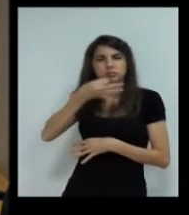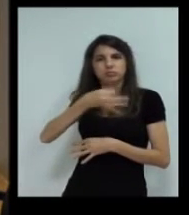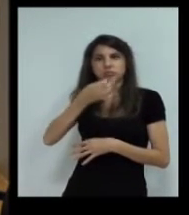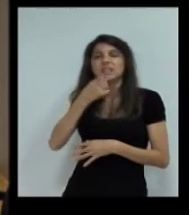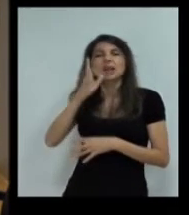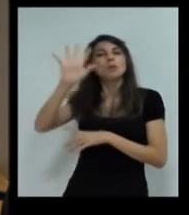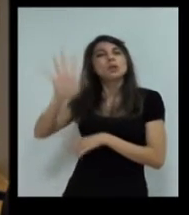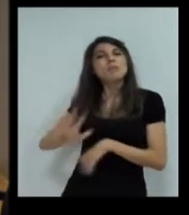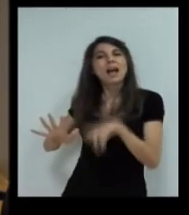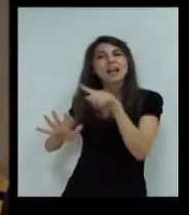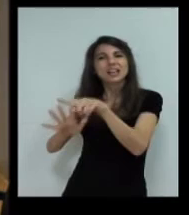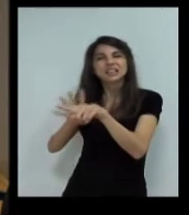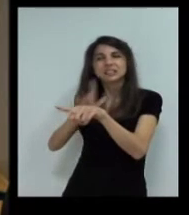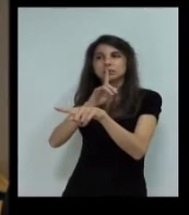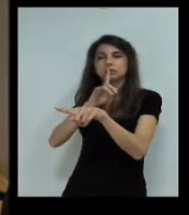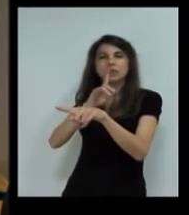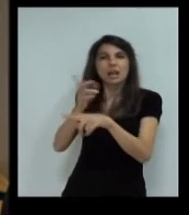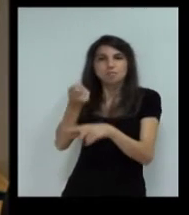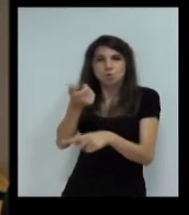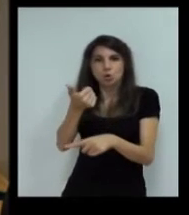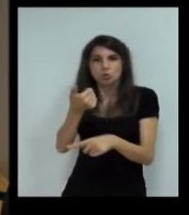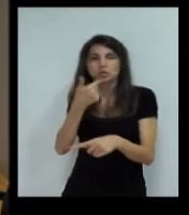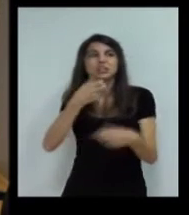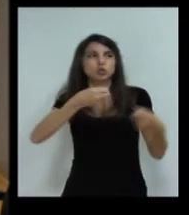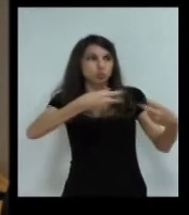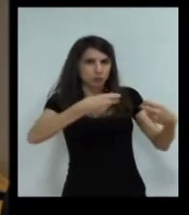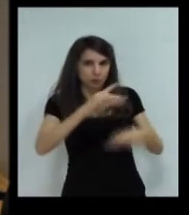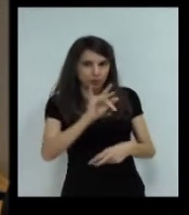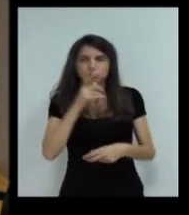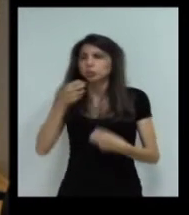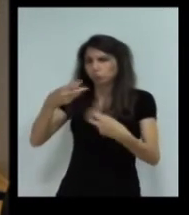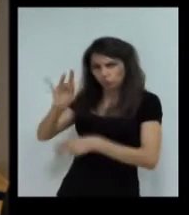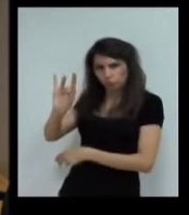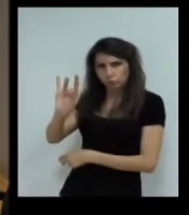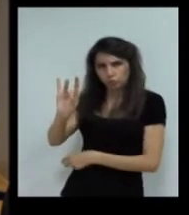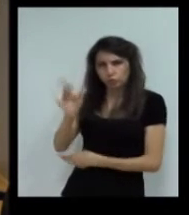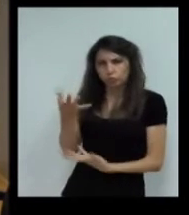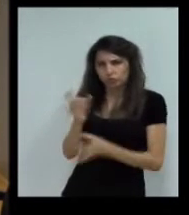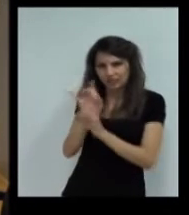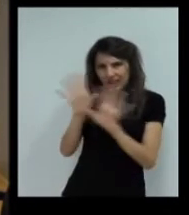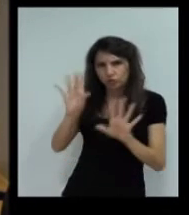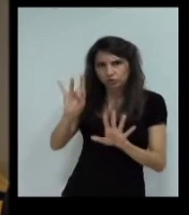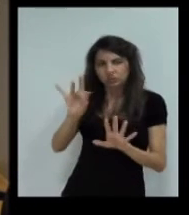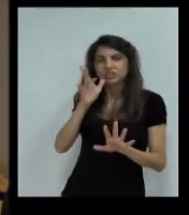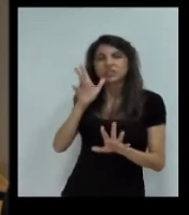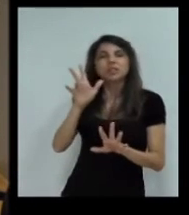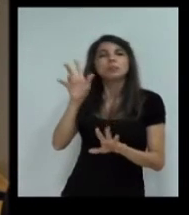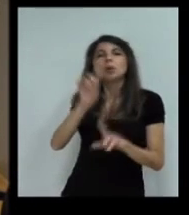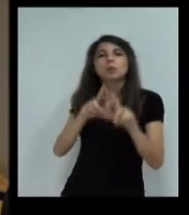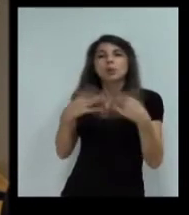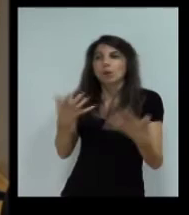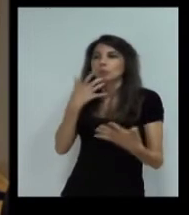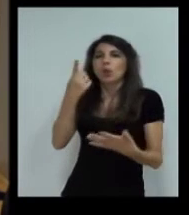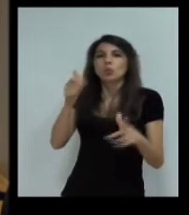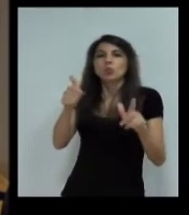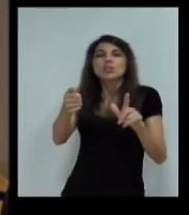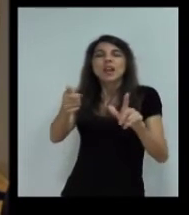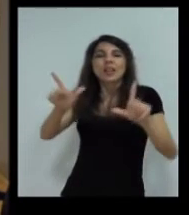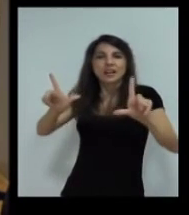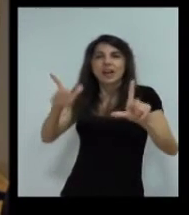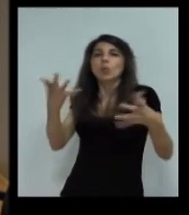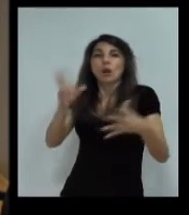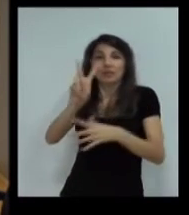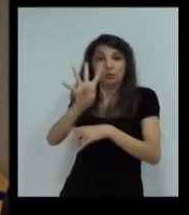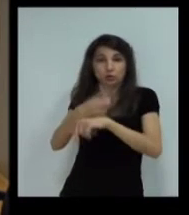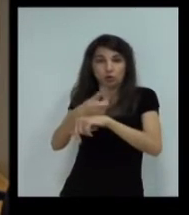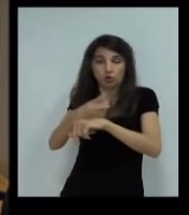y pocas. No, pero subtitulado sí, ¿no? Subtitulado sí, pero no audiodescribir. Sí. Claro. Sí. No, si el tema es... Pero yo tengo una cadena que es un telediario las 24 horas